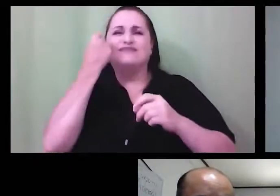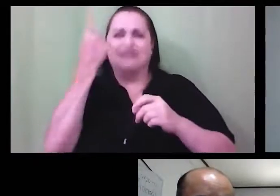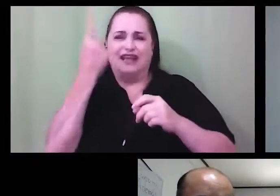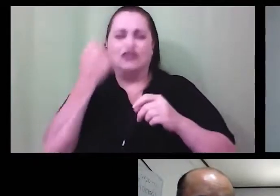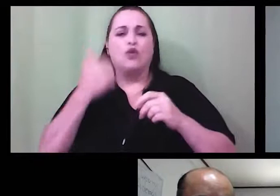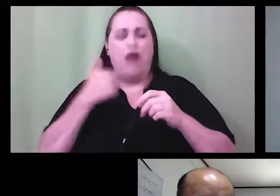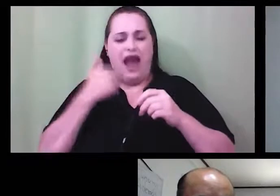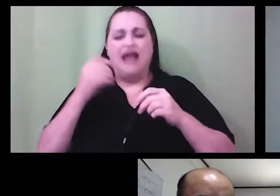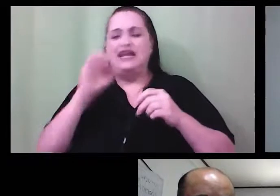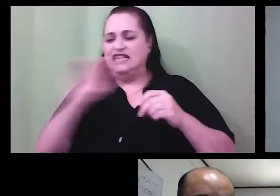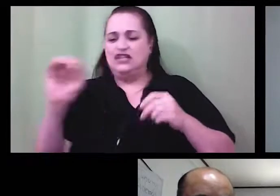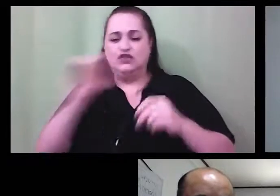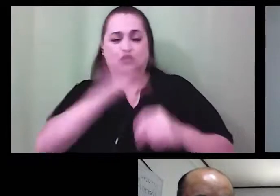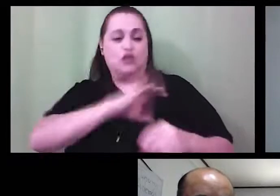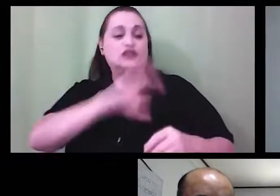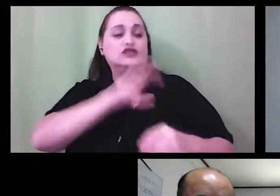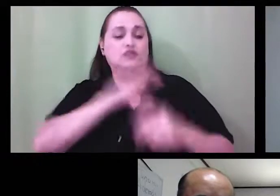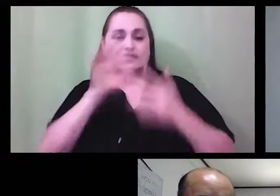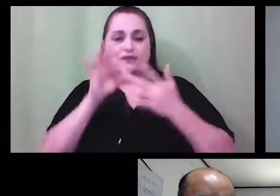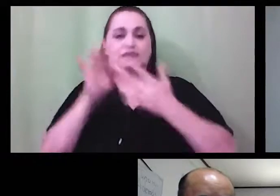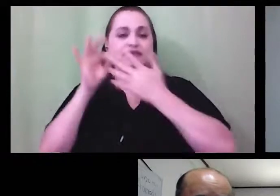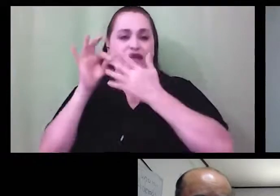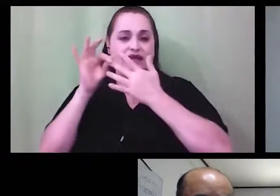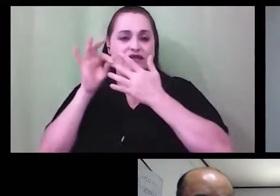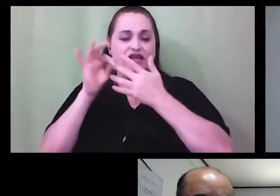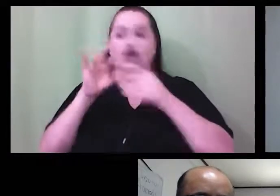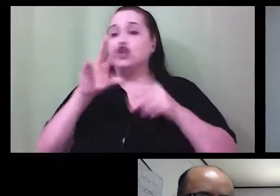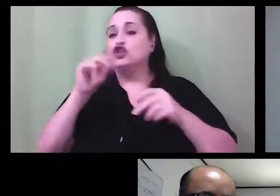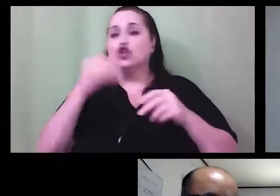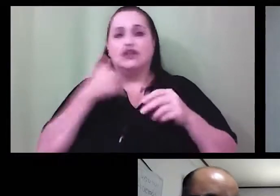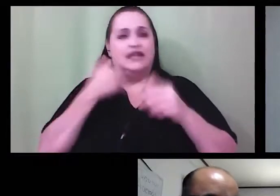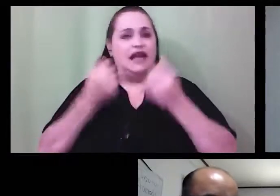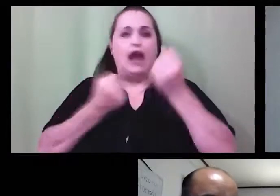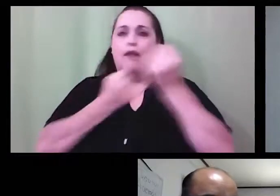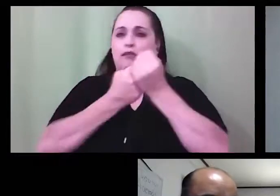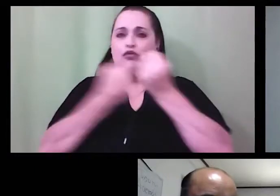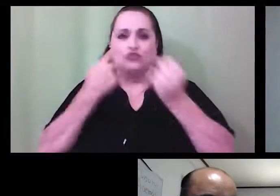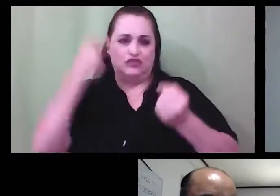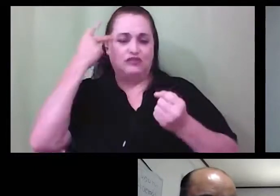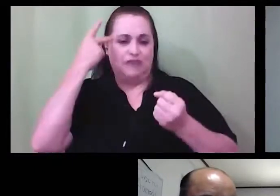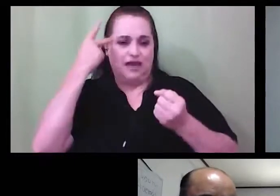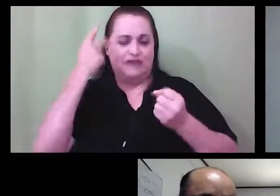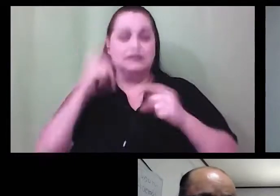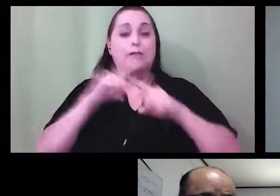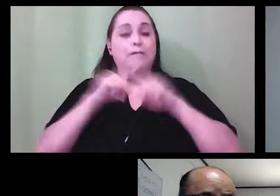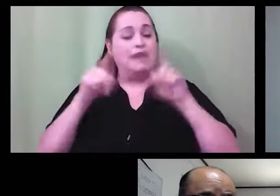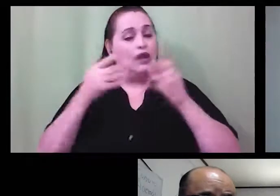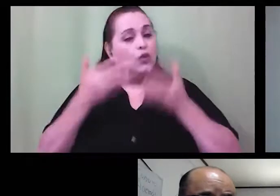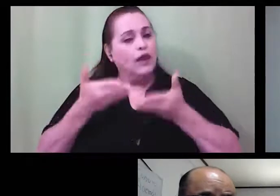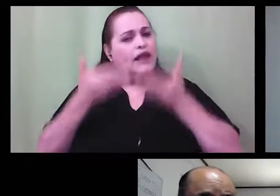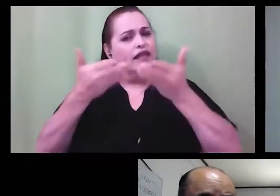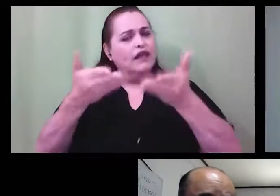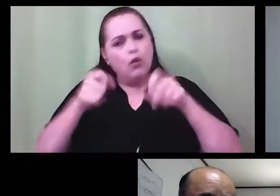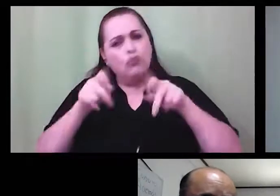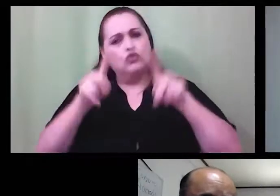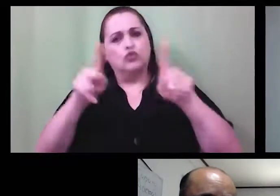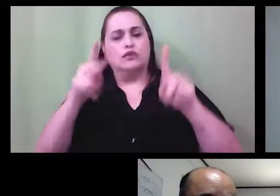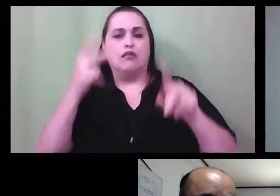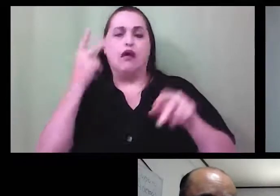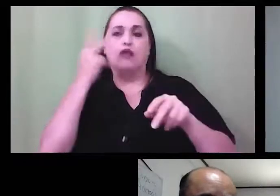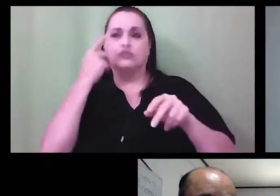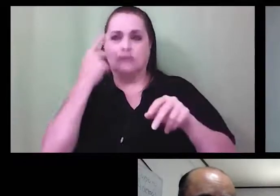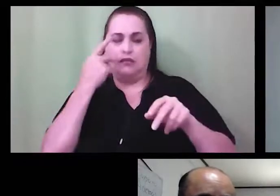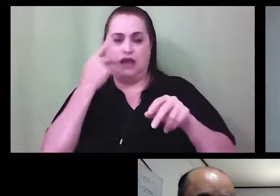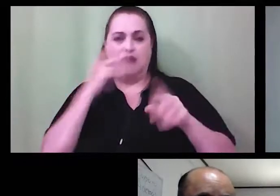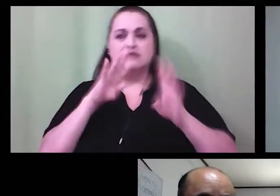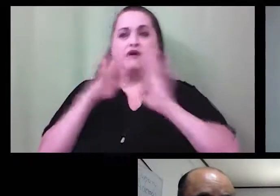con condiciones especiales que no tienen el apoyo de los padres, pero que le den esa oportunidad a los papás, que